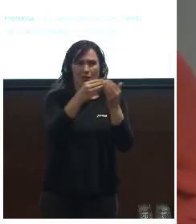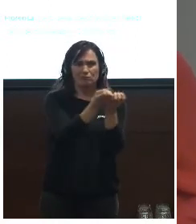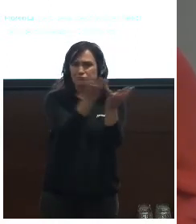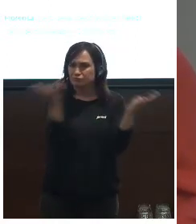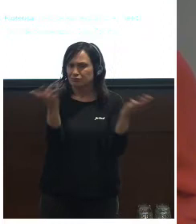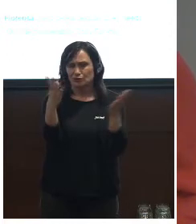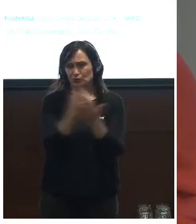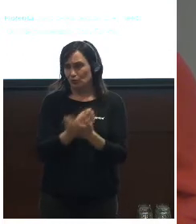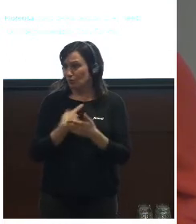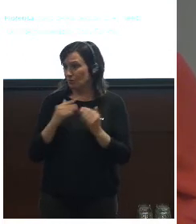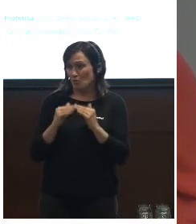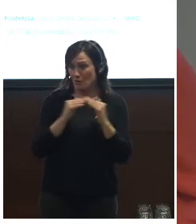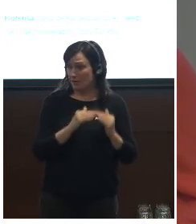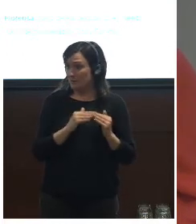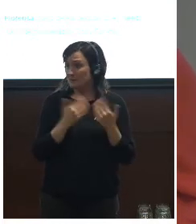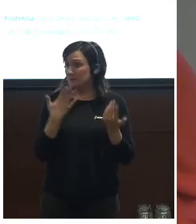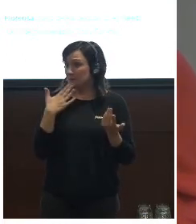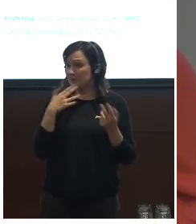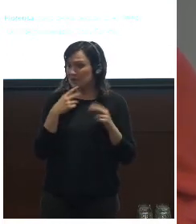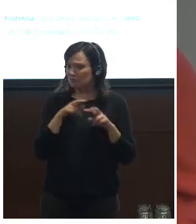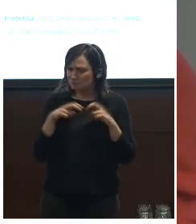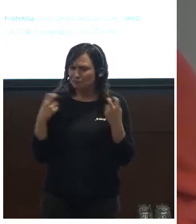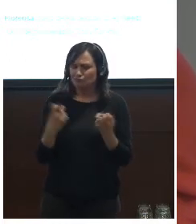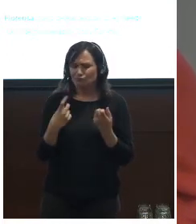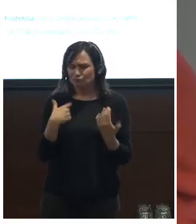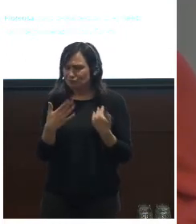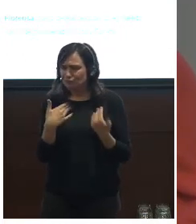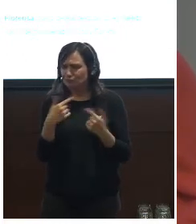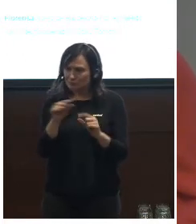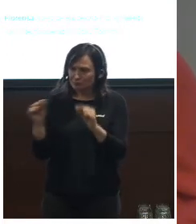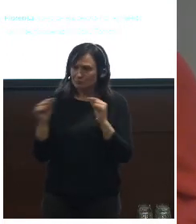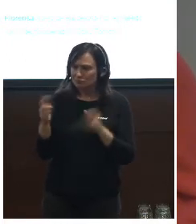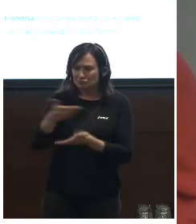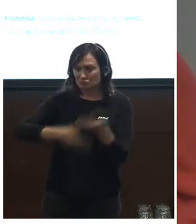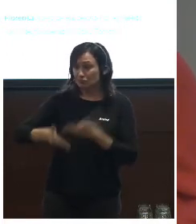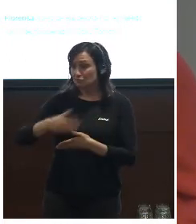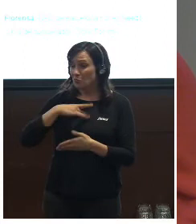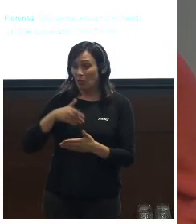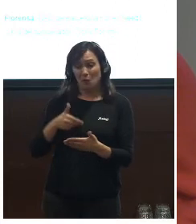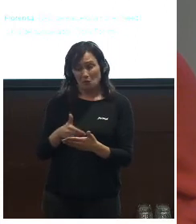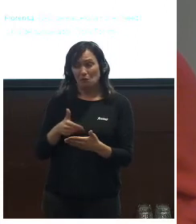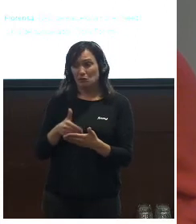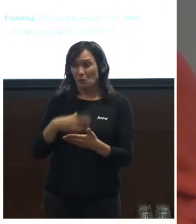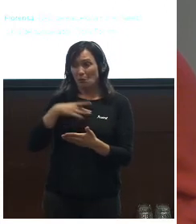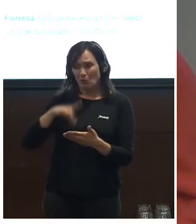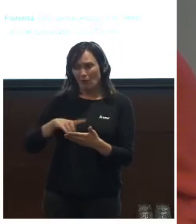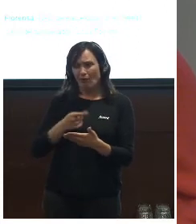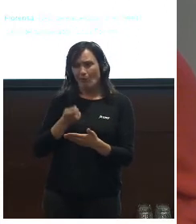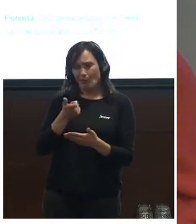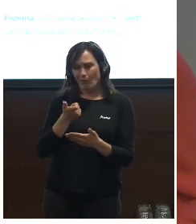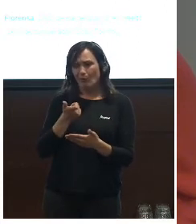nos sentamos y ponemos negro sobre blanco, a lo mejor en un corto tiempo podemos empezar a